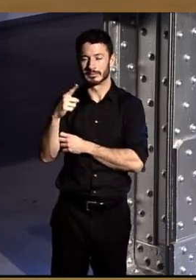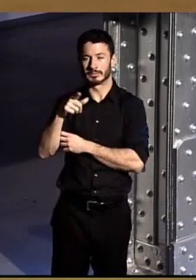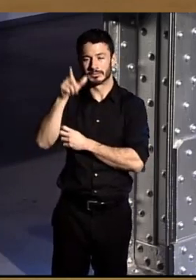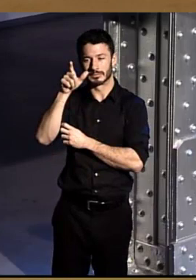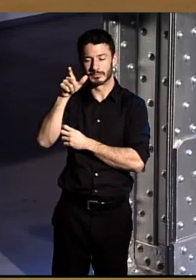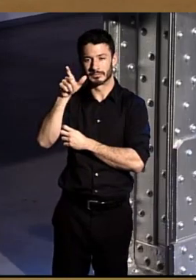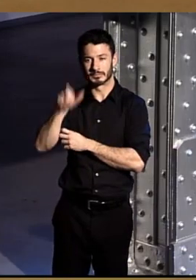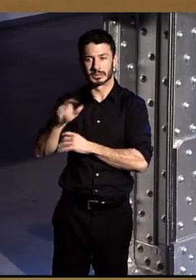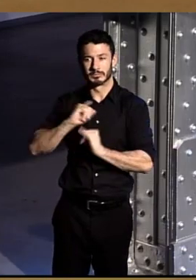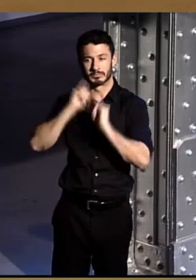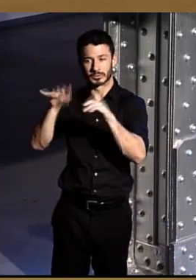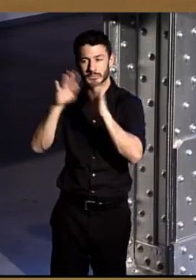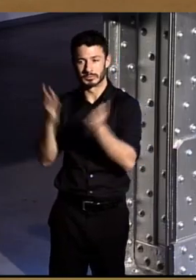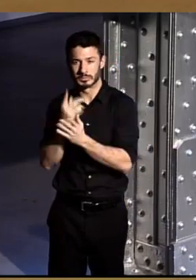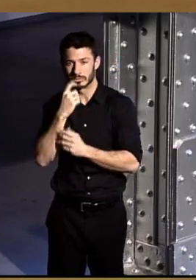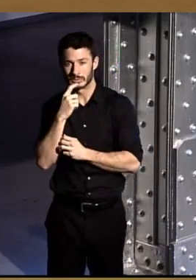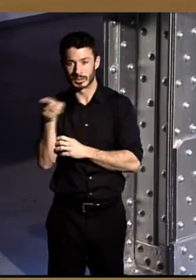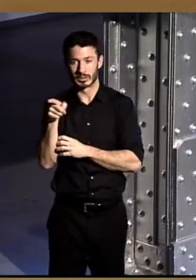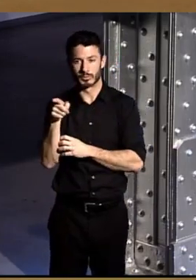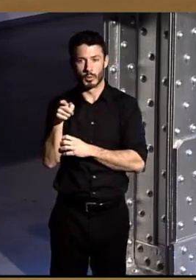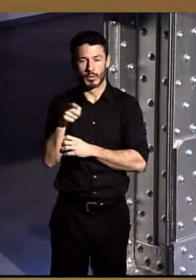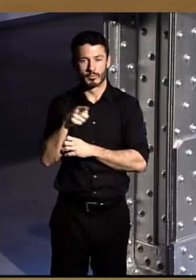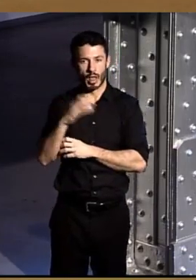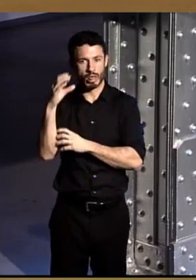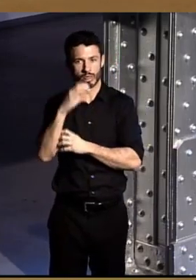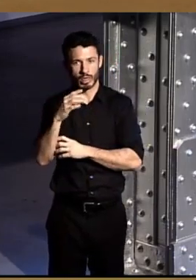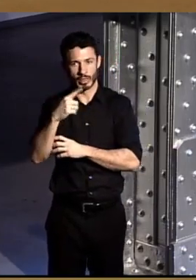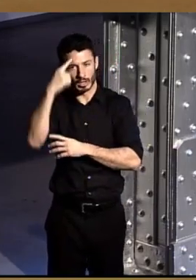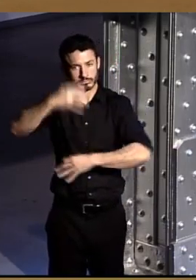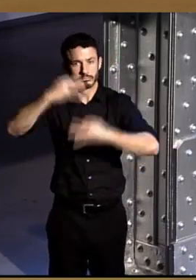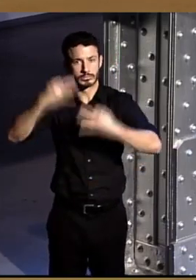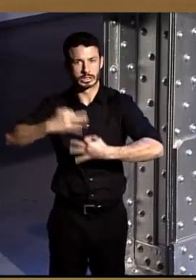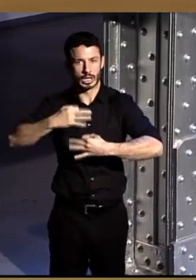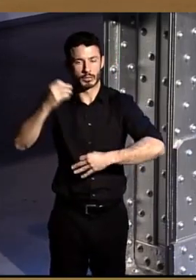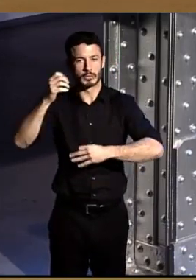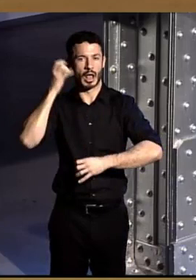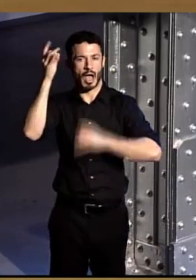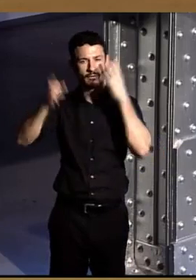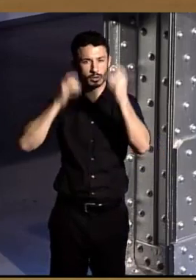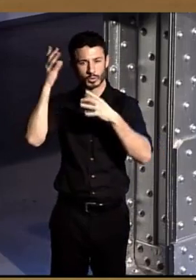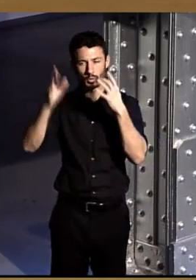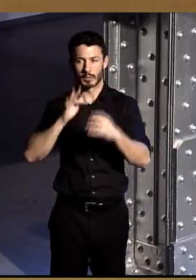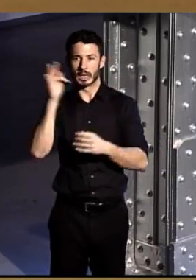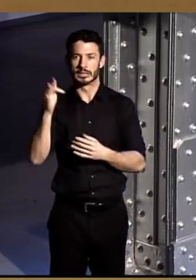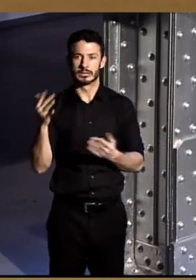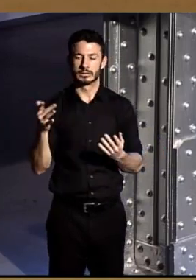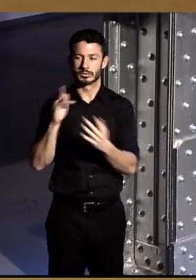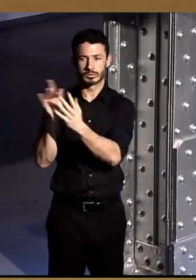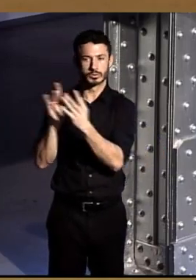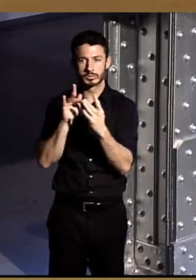con una fe en la ciencia, con una aventura y sobre todo un buen rollismo de